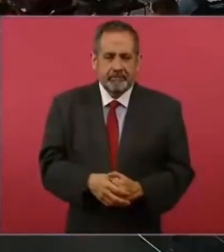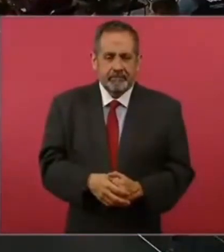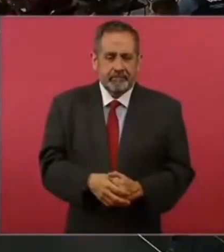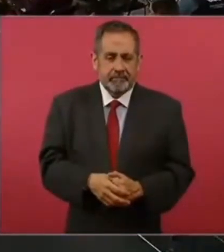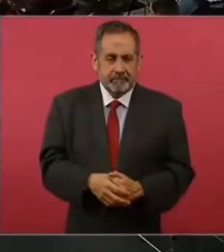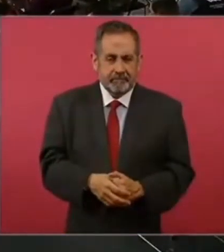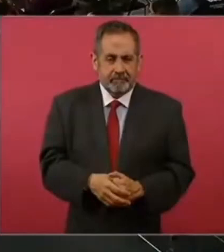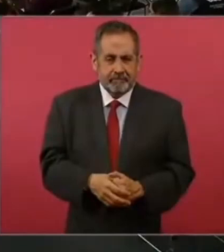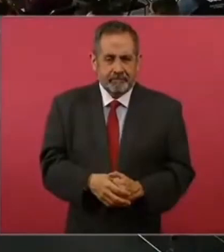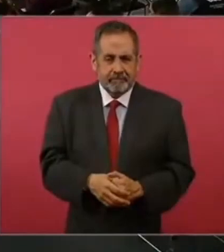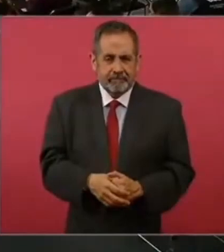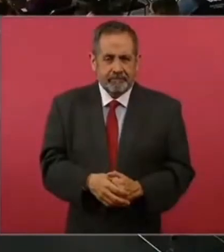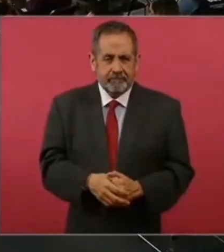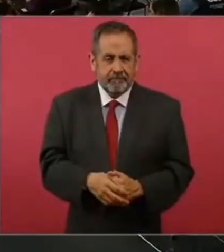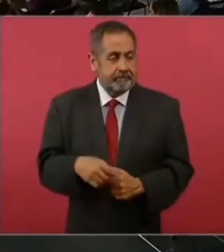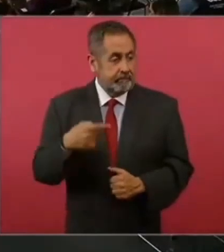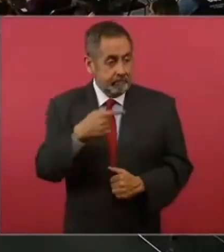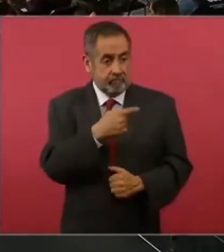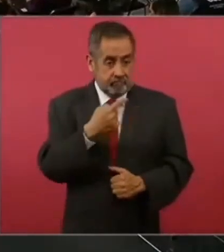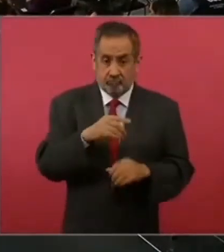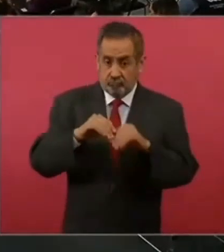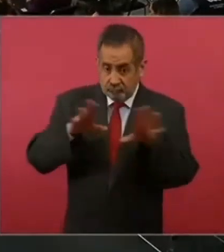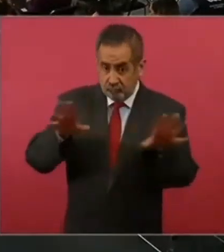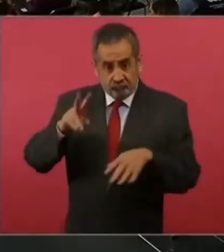esto que es nota